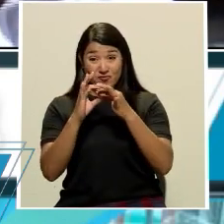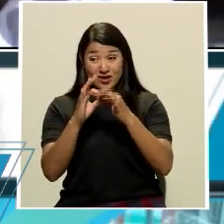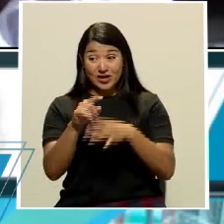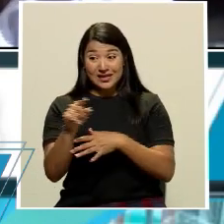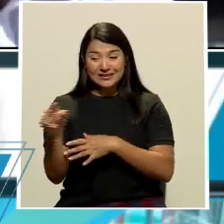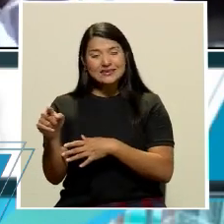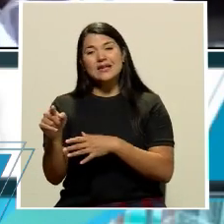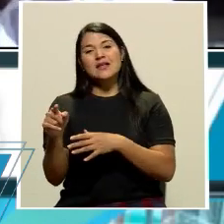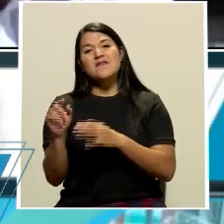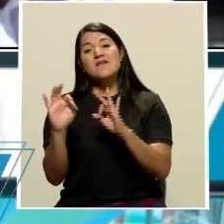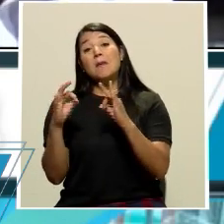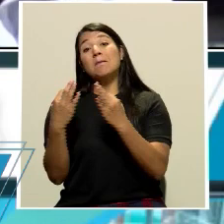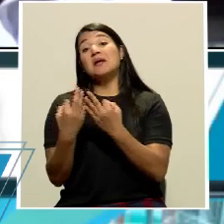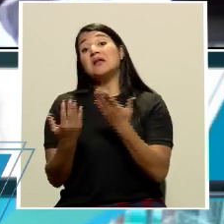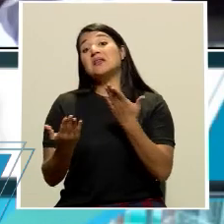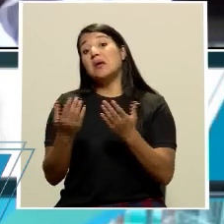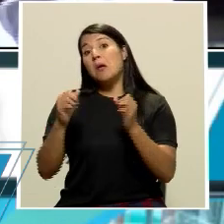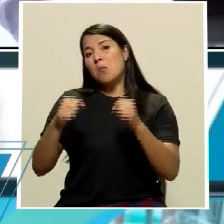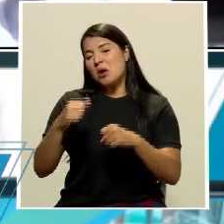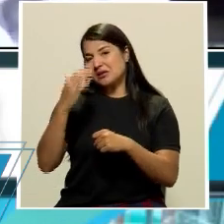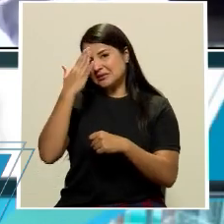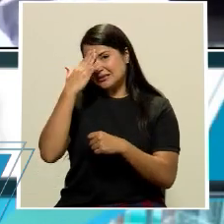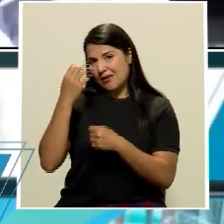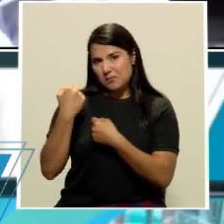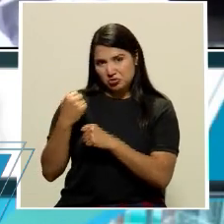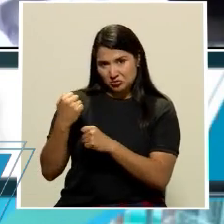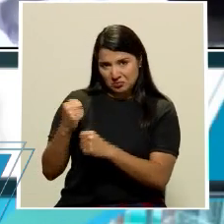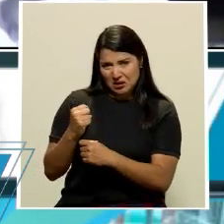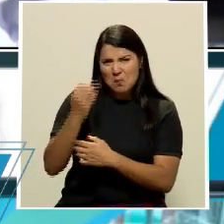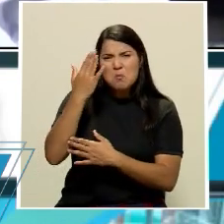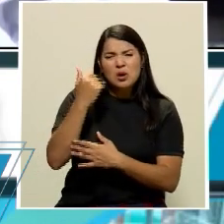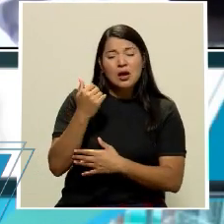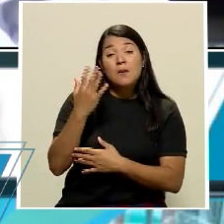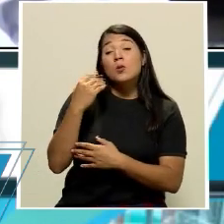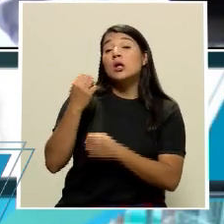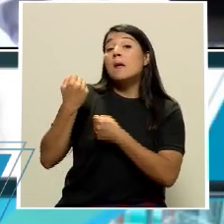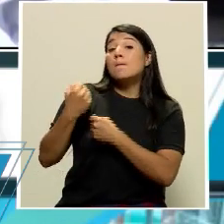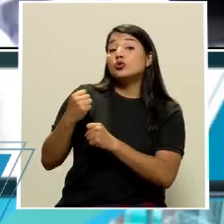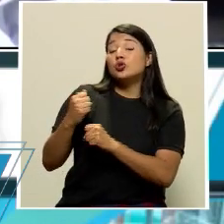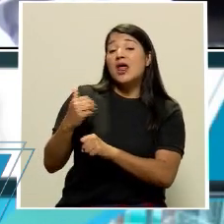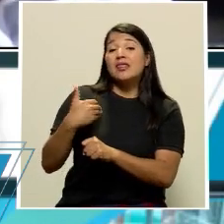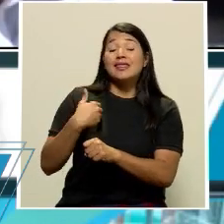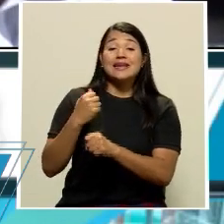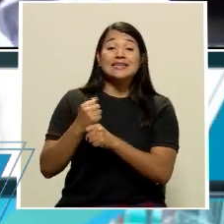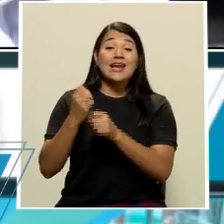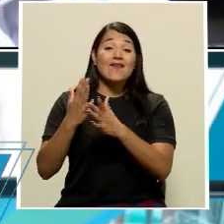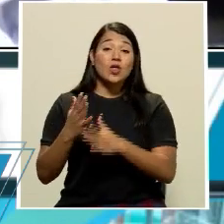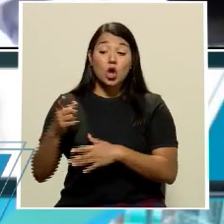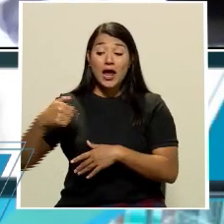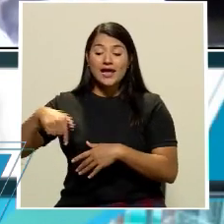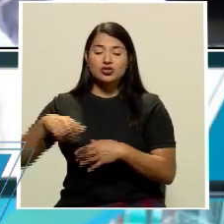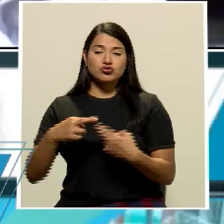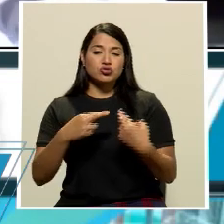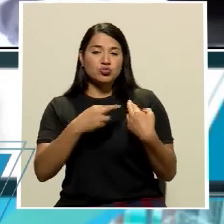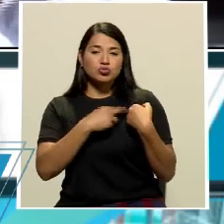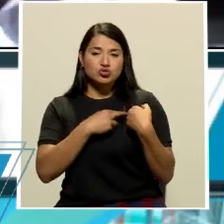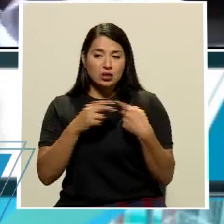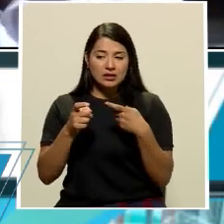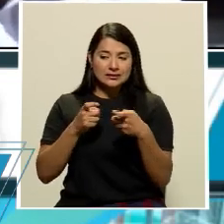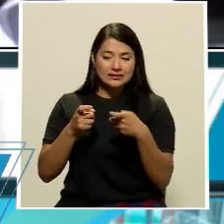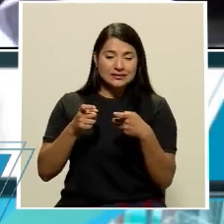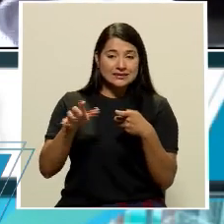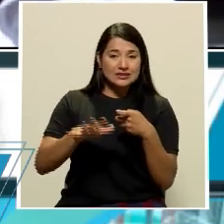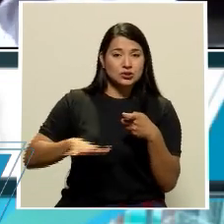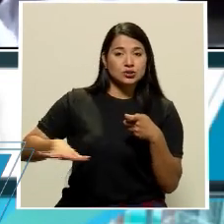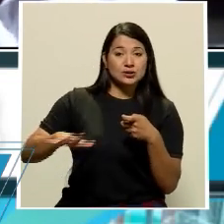los municipios. ¿Por qué? Porque los municipios tienen personal, son los administradores, los gobernantes de ese territorio y